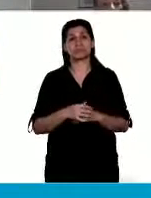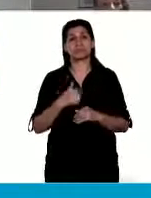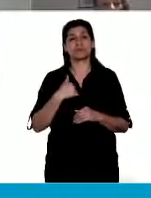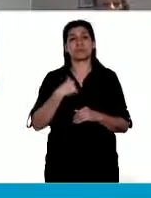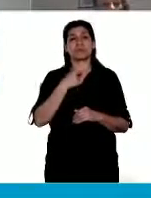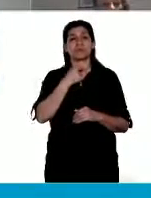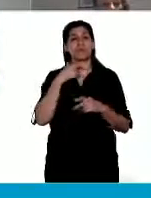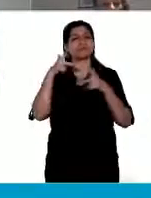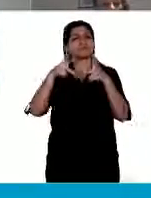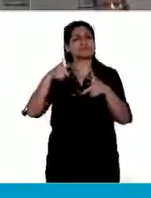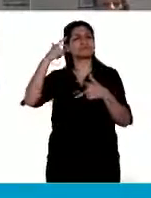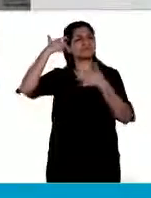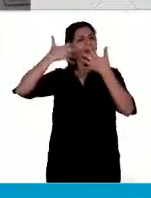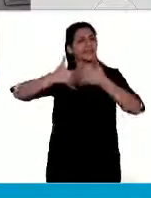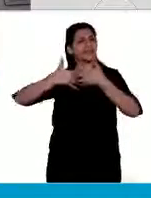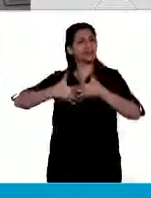reflexiones